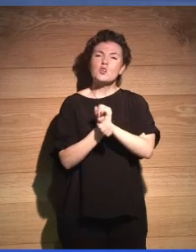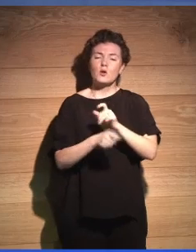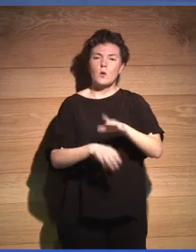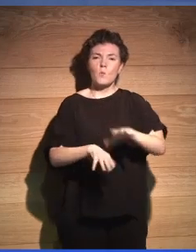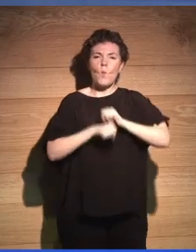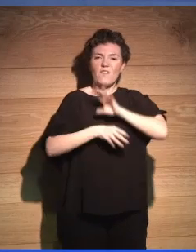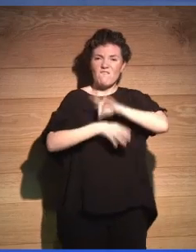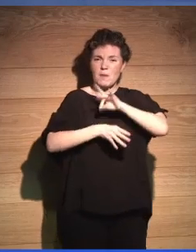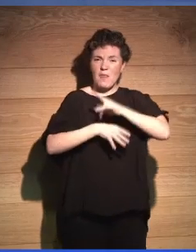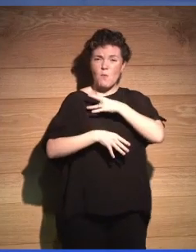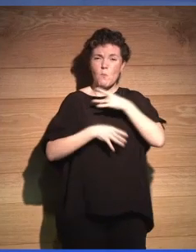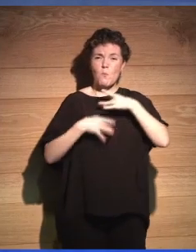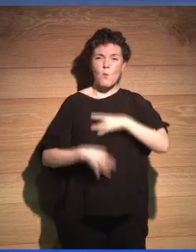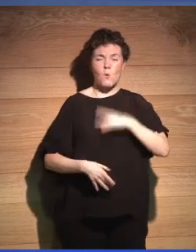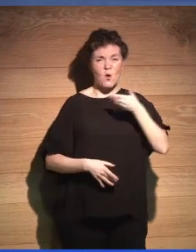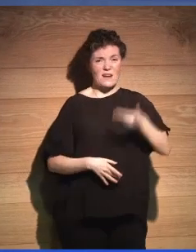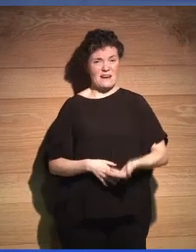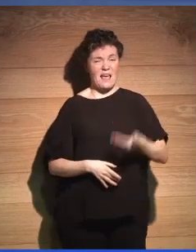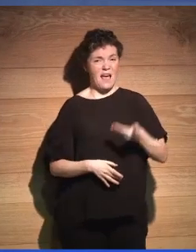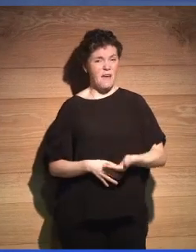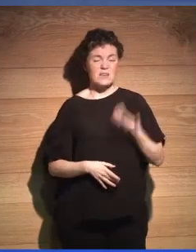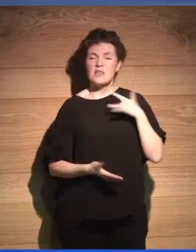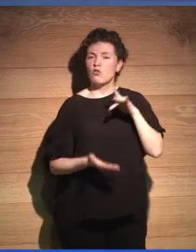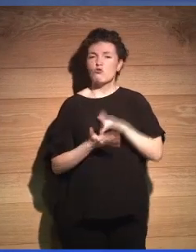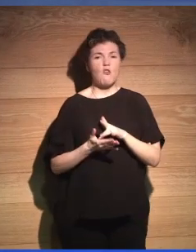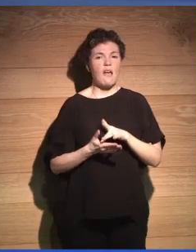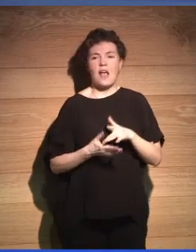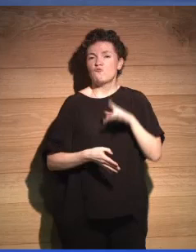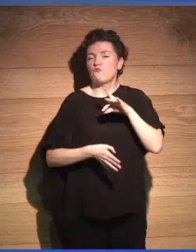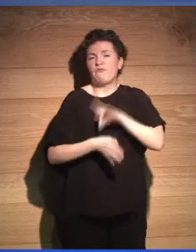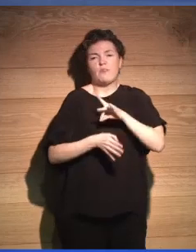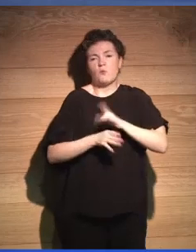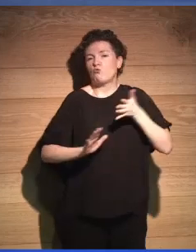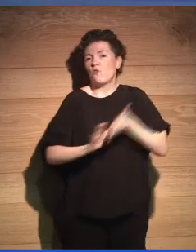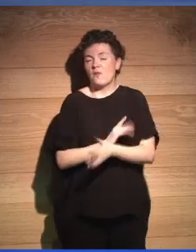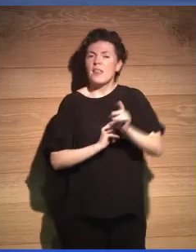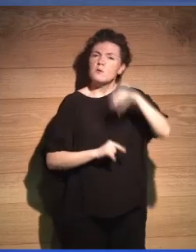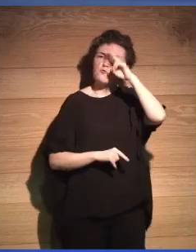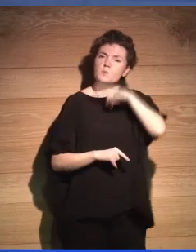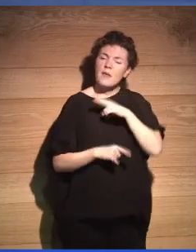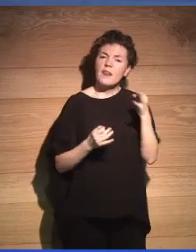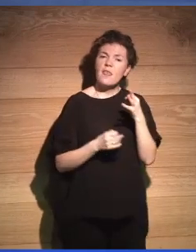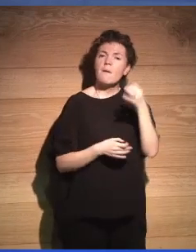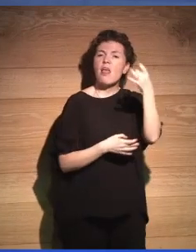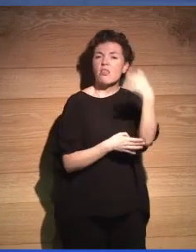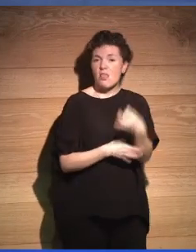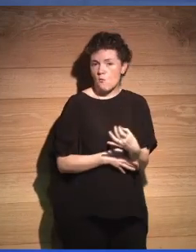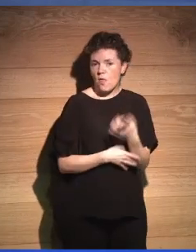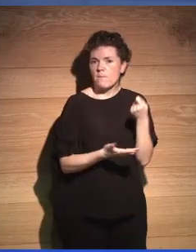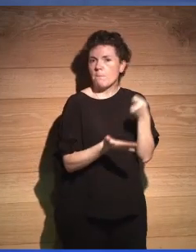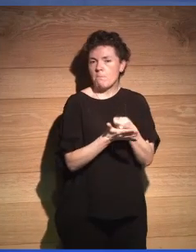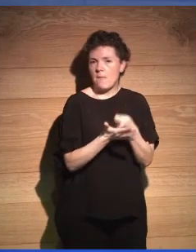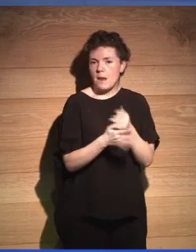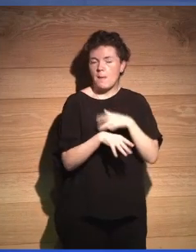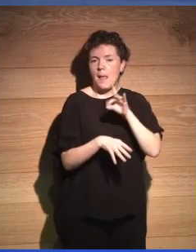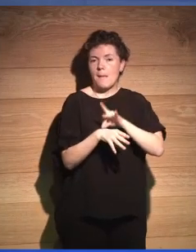que de la que iba a sufrir durante el resto de su vida, y también su padre tenía que endeudarse